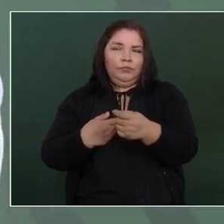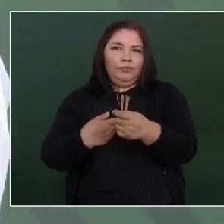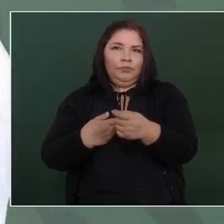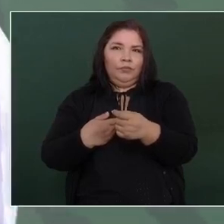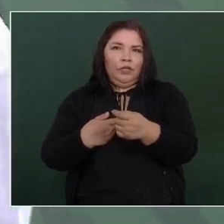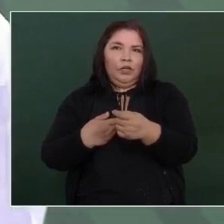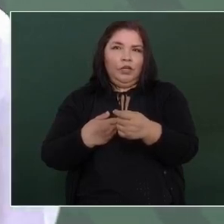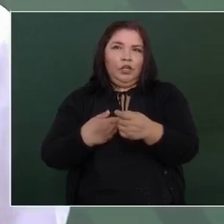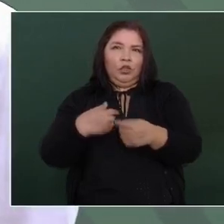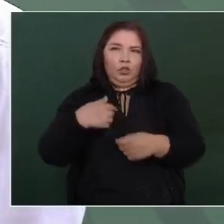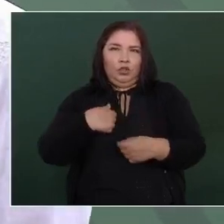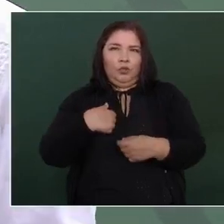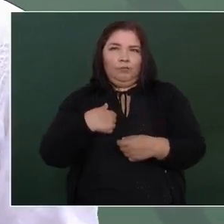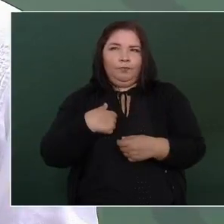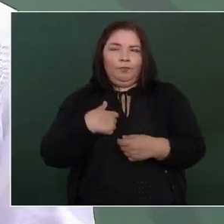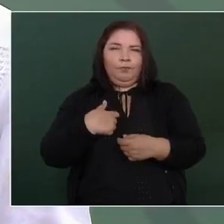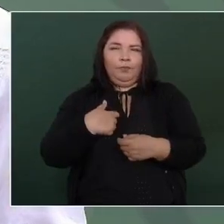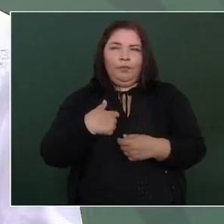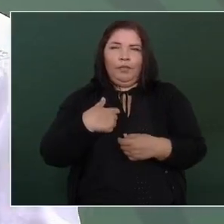economía,